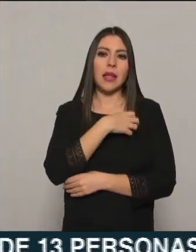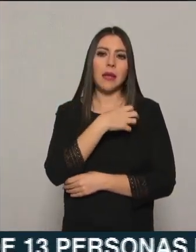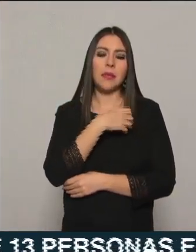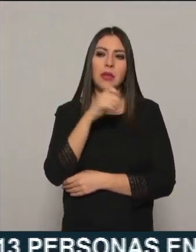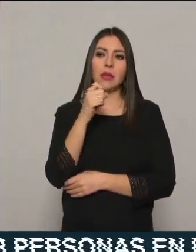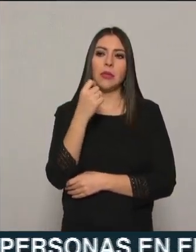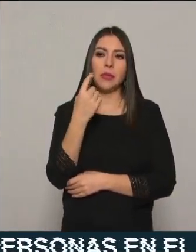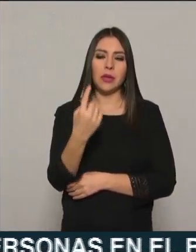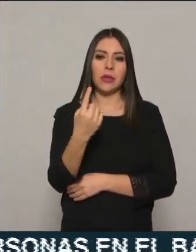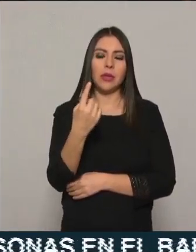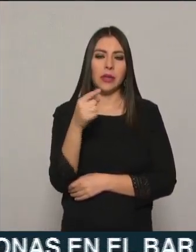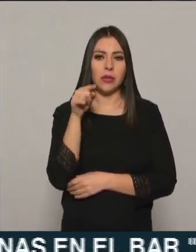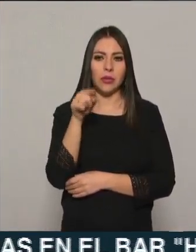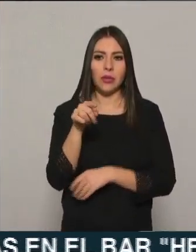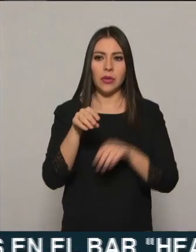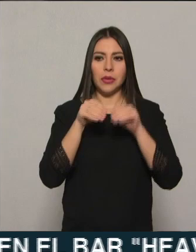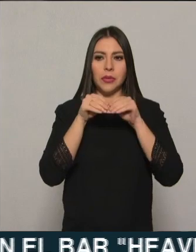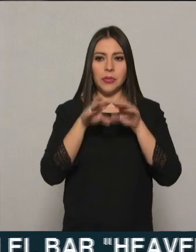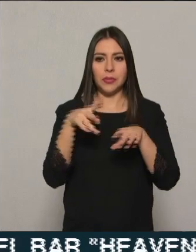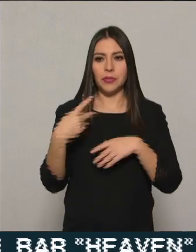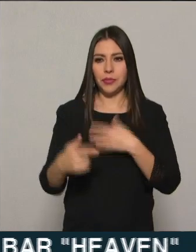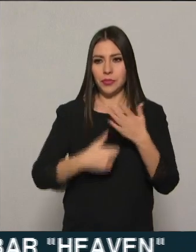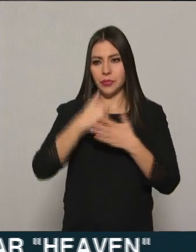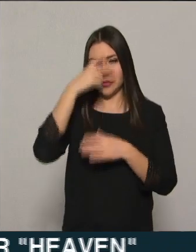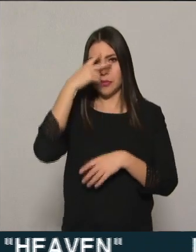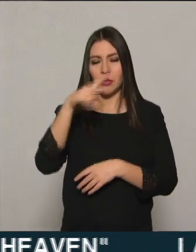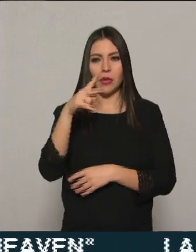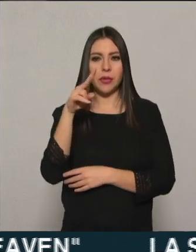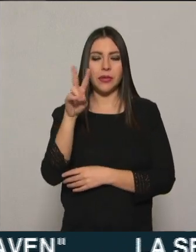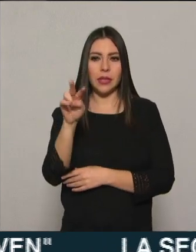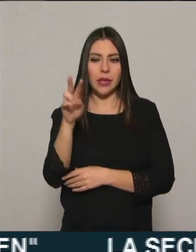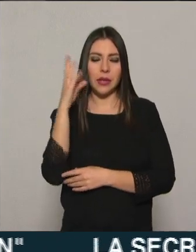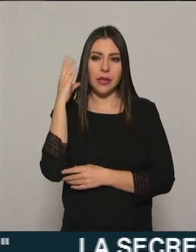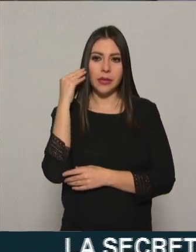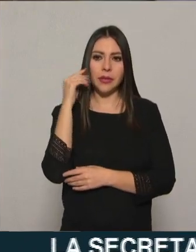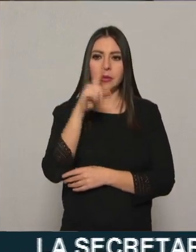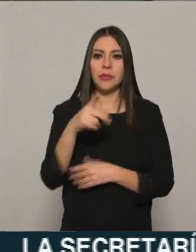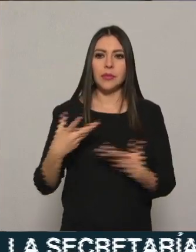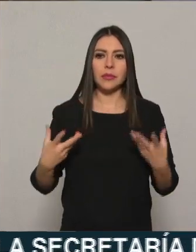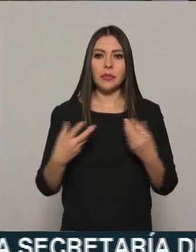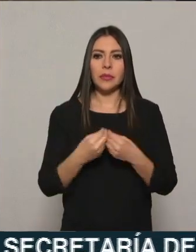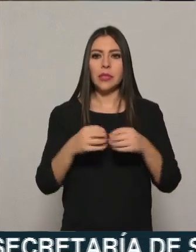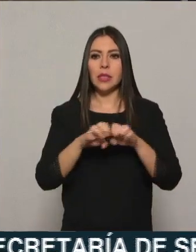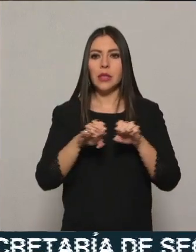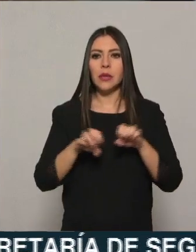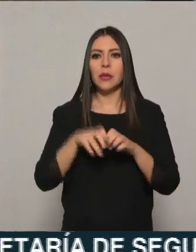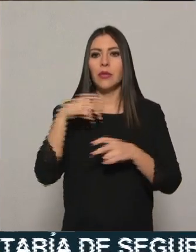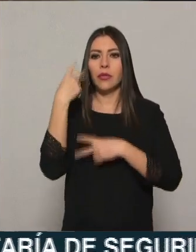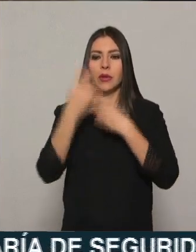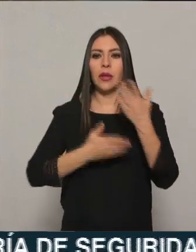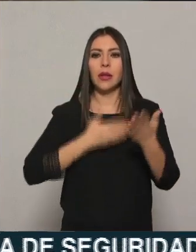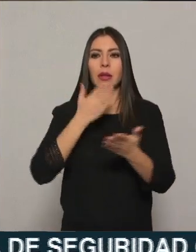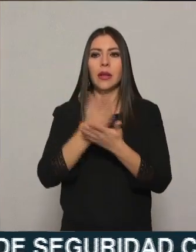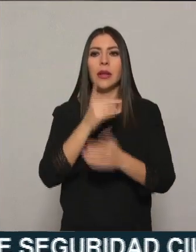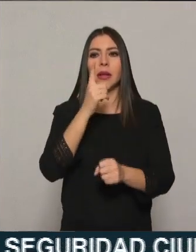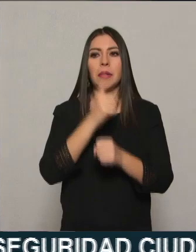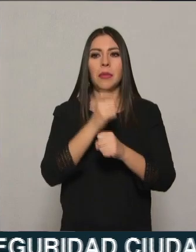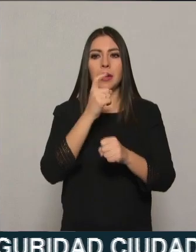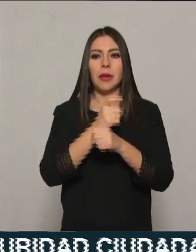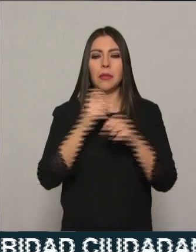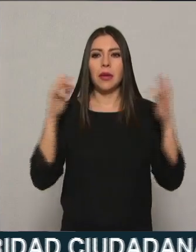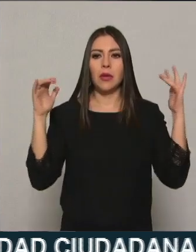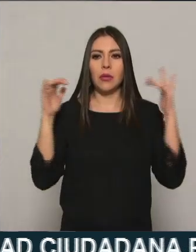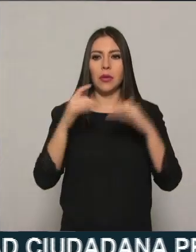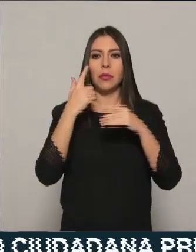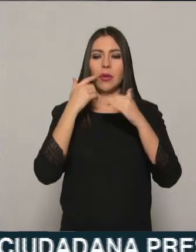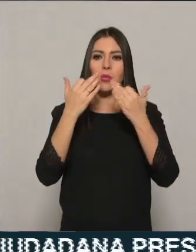Ciudad de México, Capital 21, estuvo presente con su equipo técnico y humano en el primer encuentro por la transparencia y protección